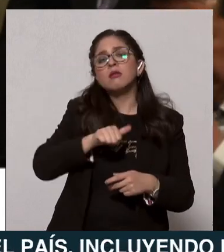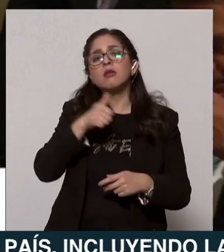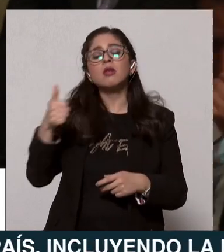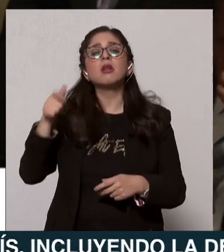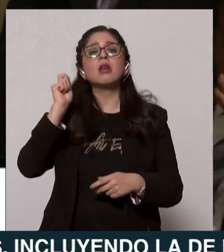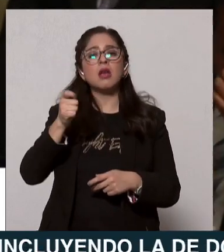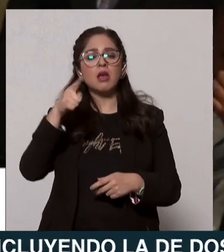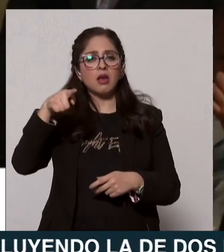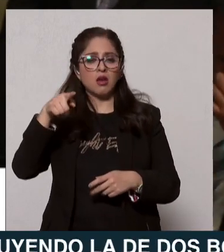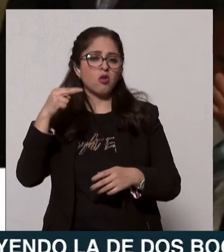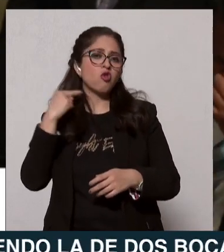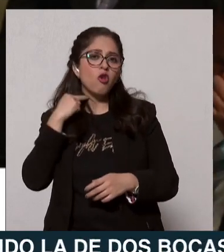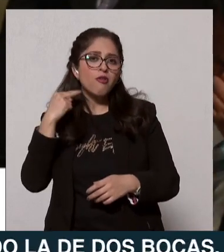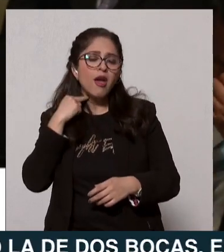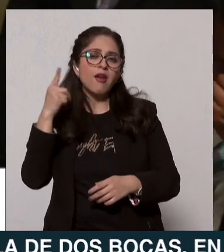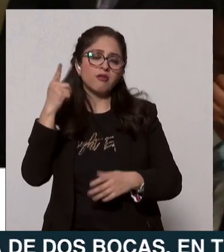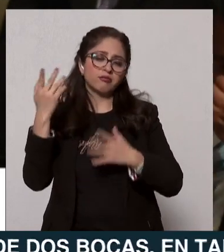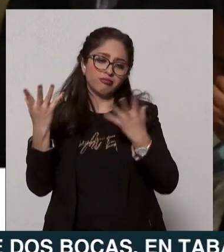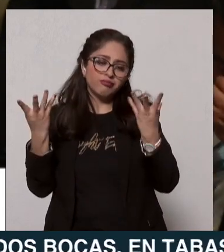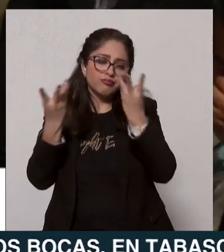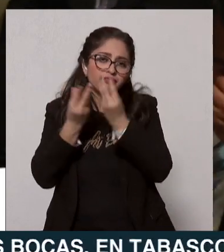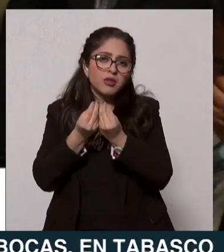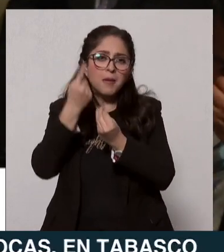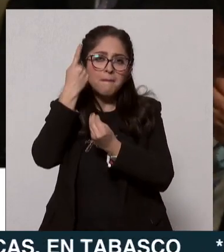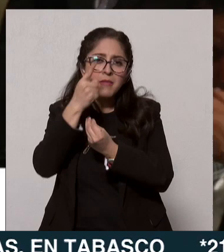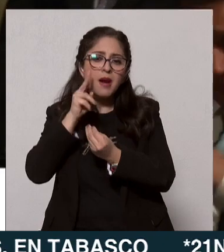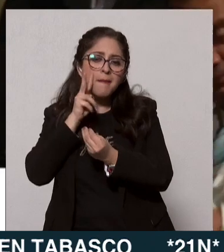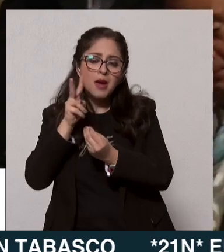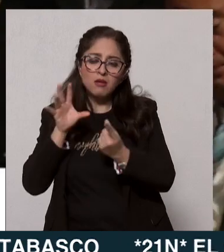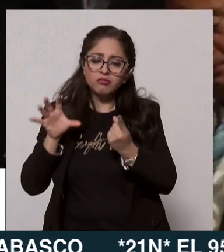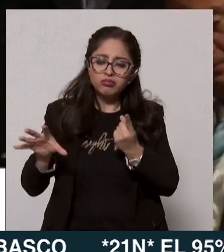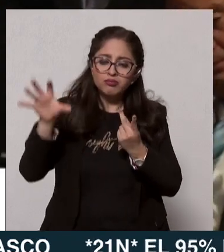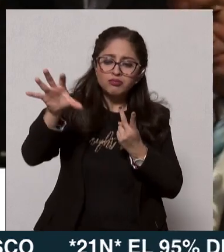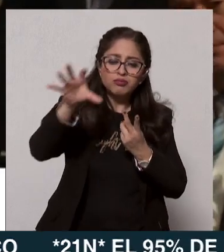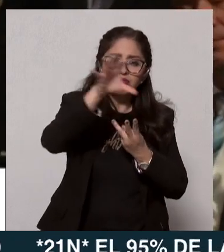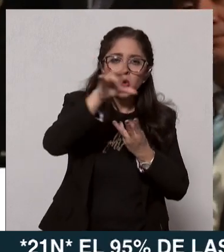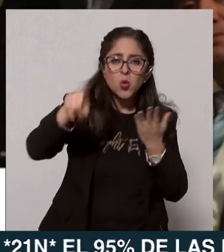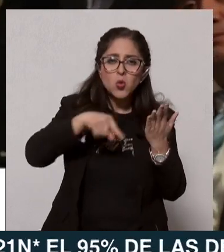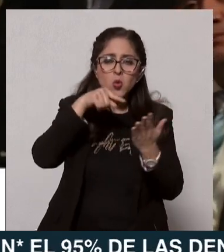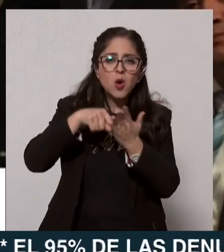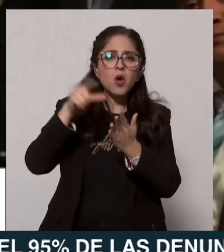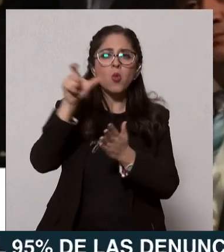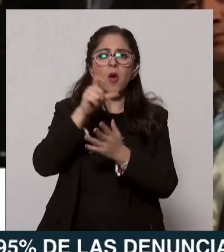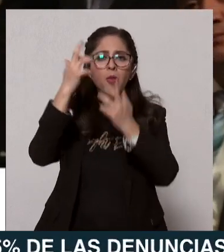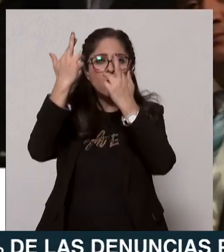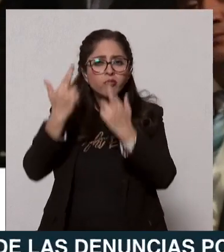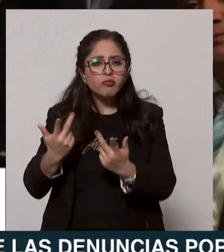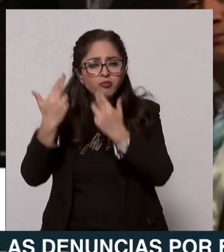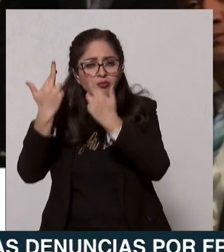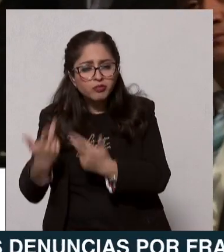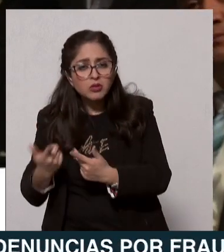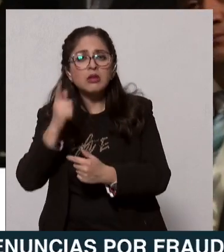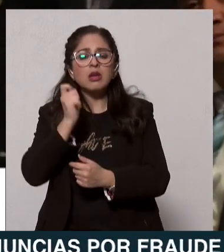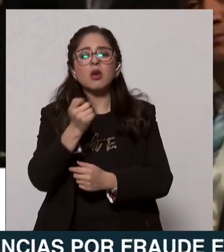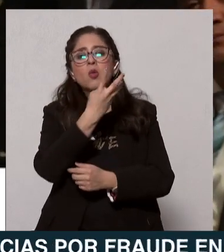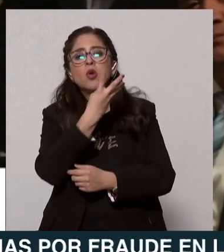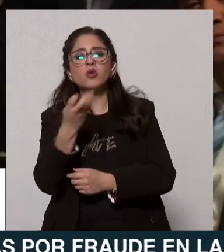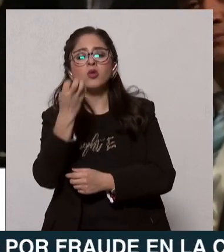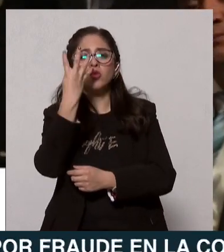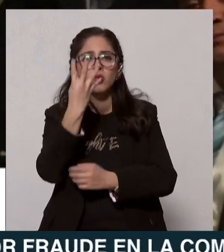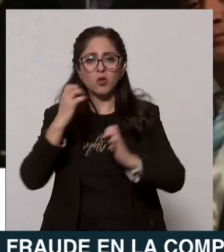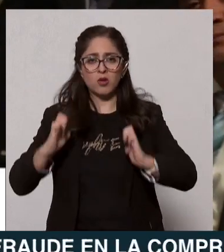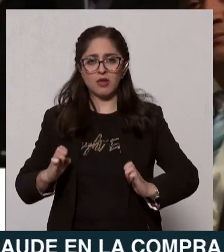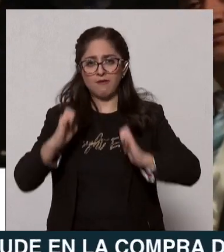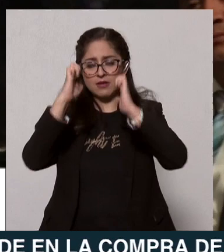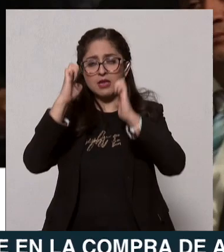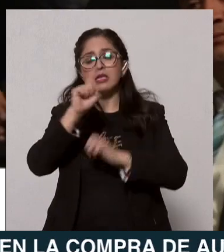de Notarios, en que se dividieron las zonas dañadas de atención en los 404 edificios y